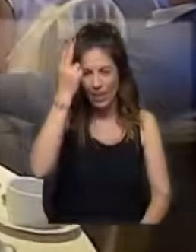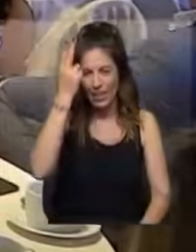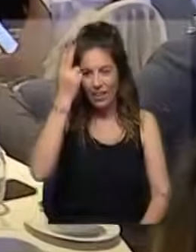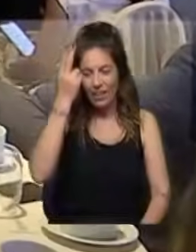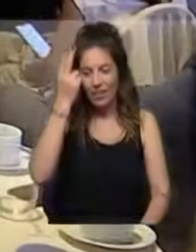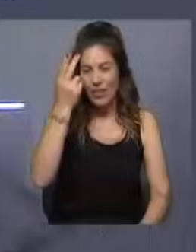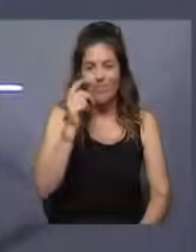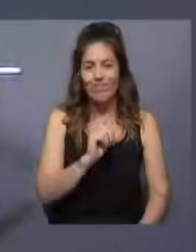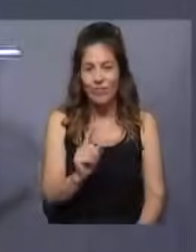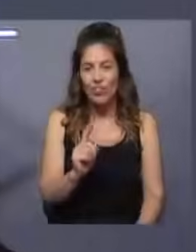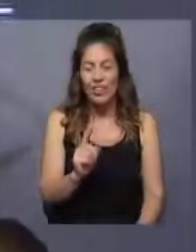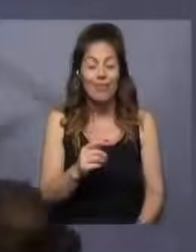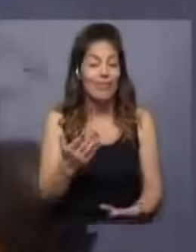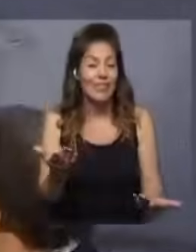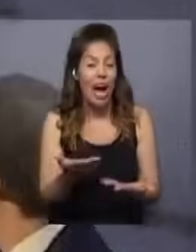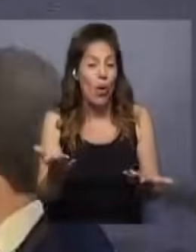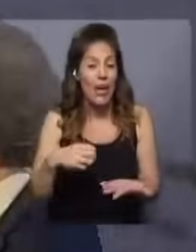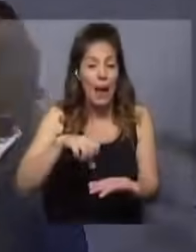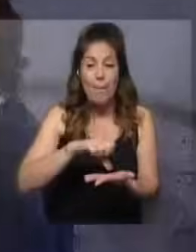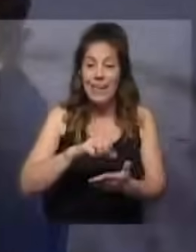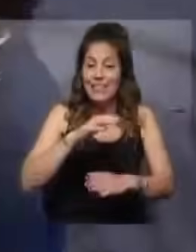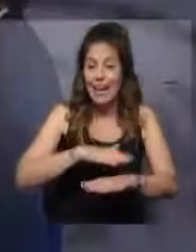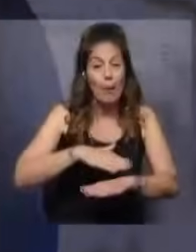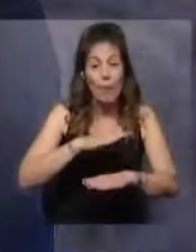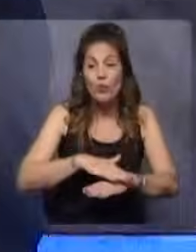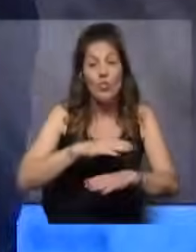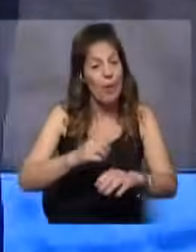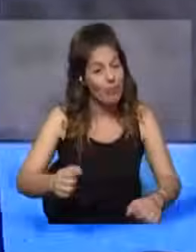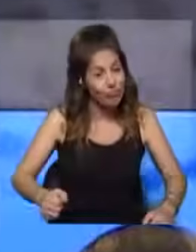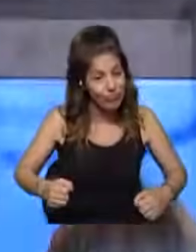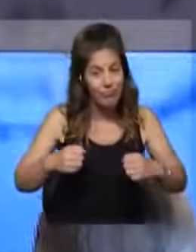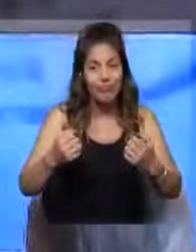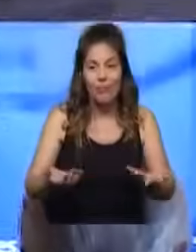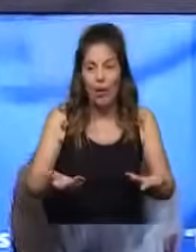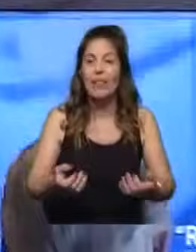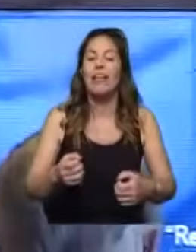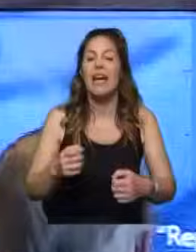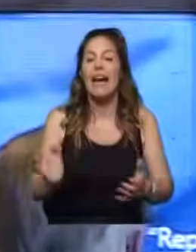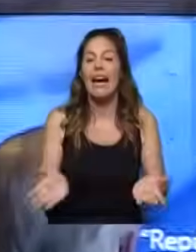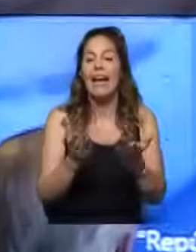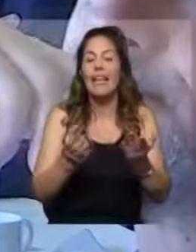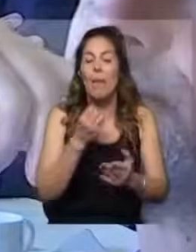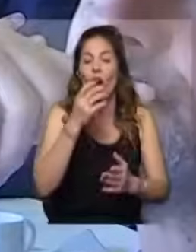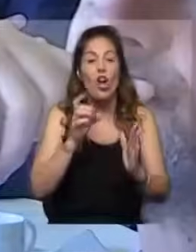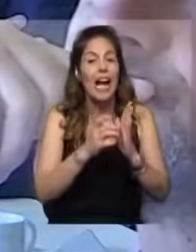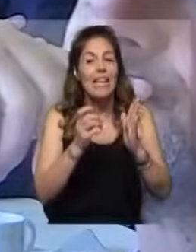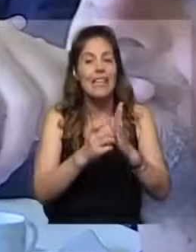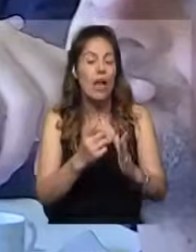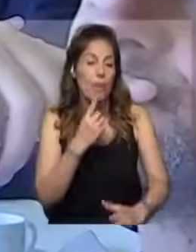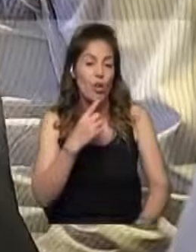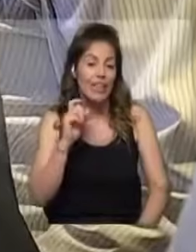sopla a favor y que nos pone al país la responsabilidad de remar o sea tiene que generar con mejores calidad de políticas